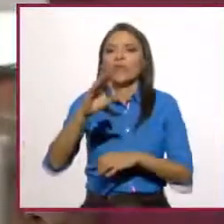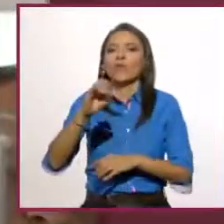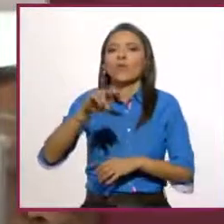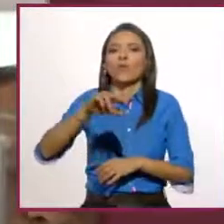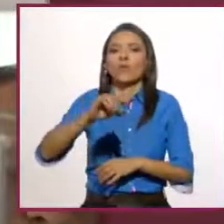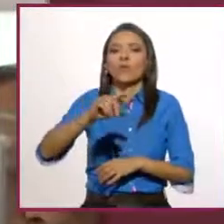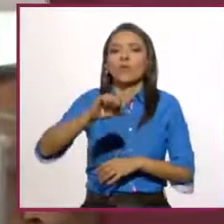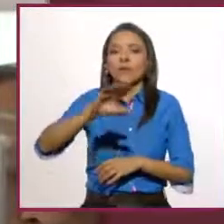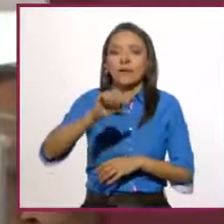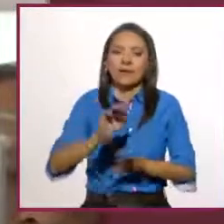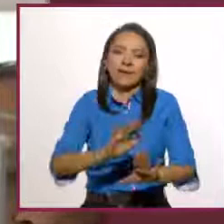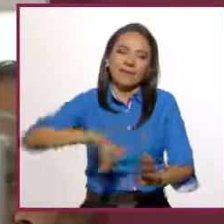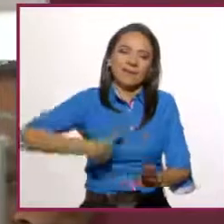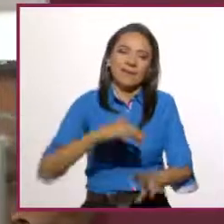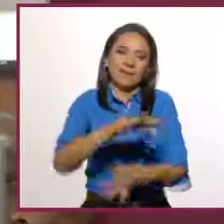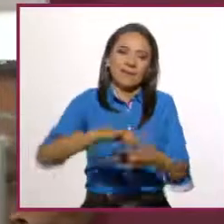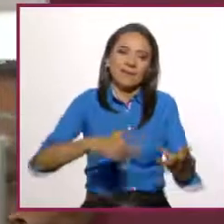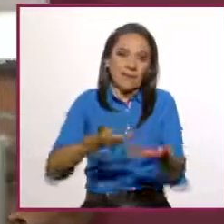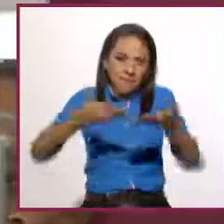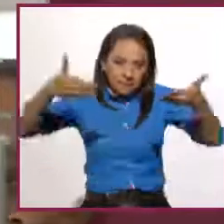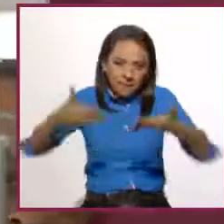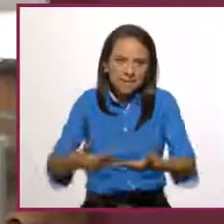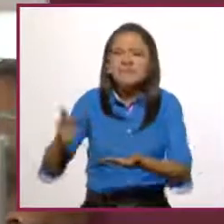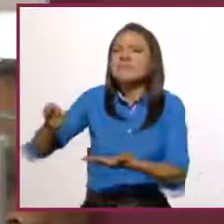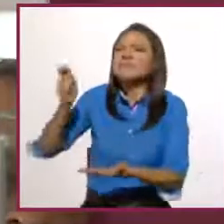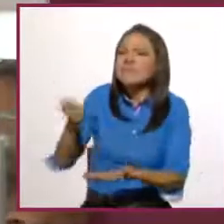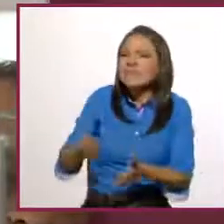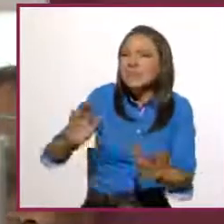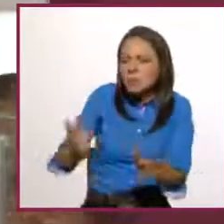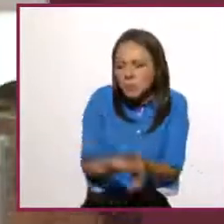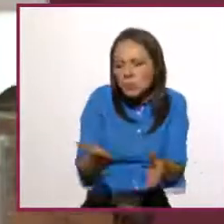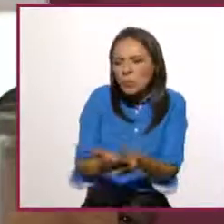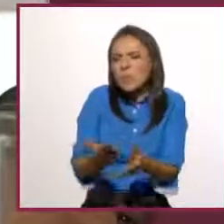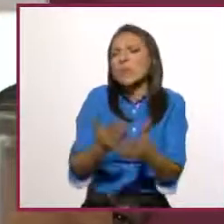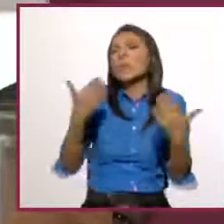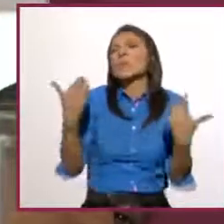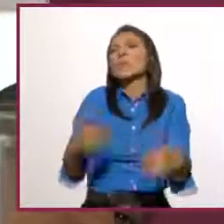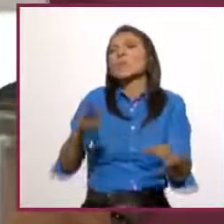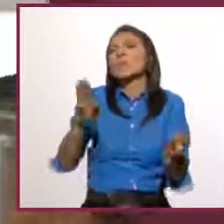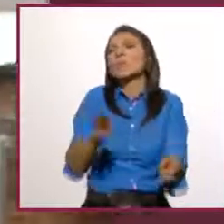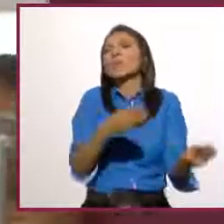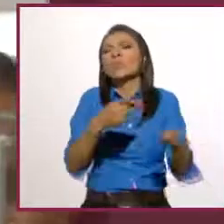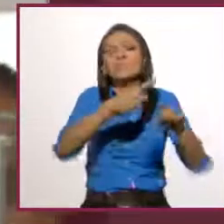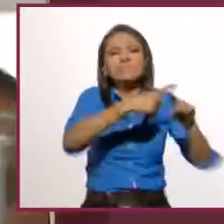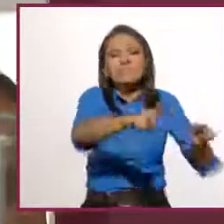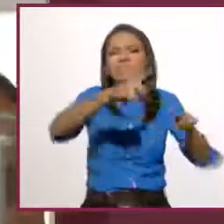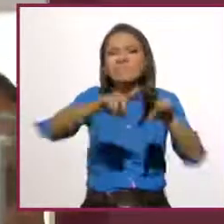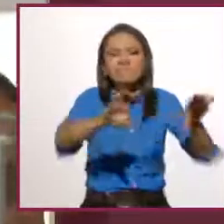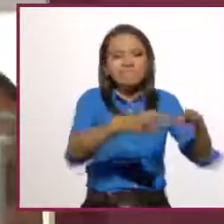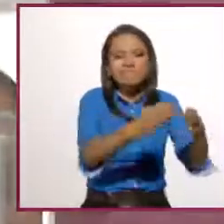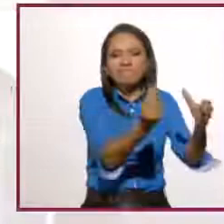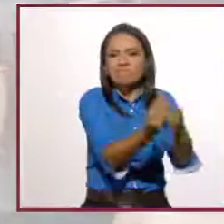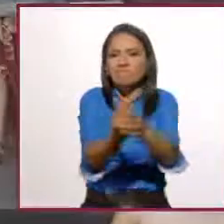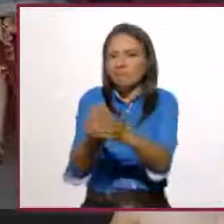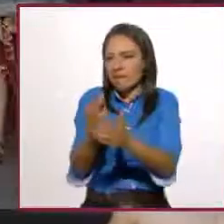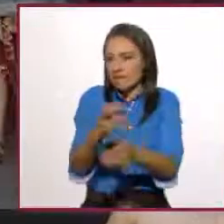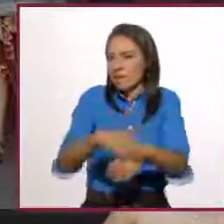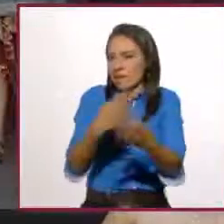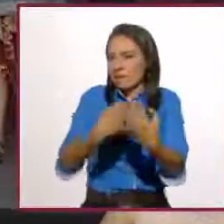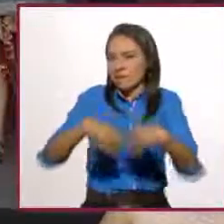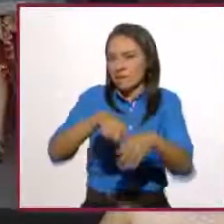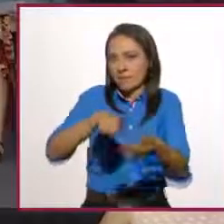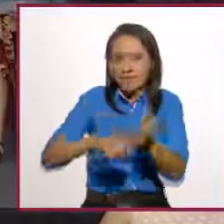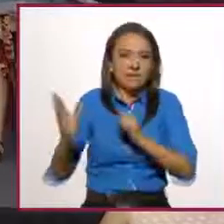archivos sonoros que existen de música de muchos géneros siempre han sido la columna vertebral de la radio. Los